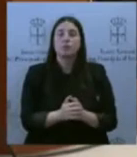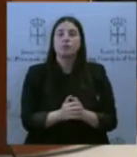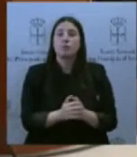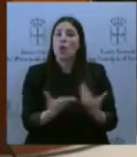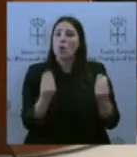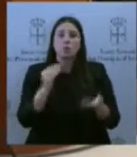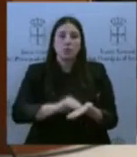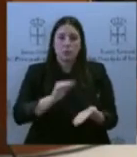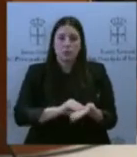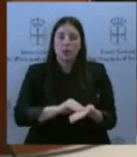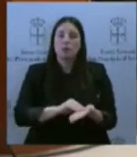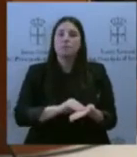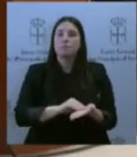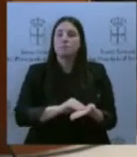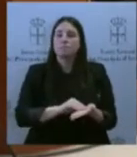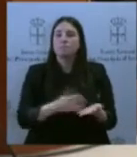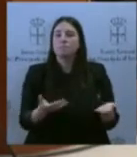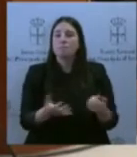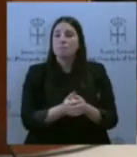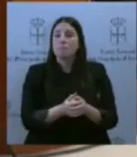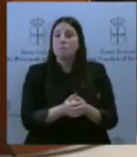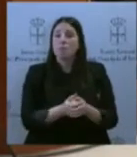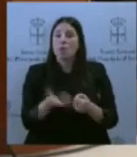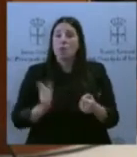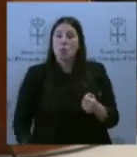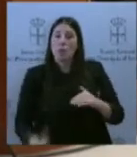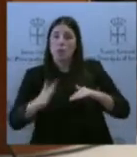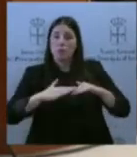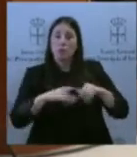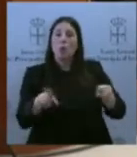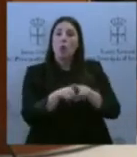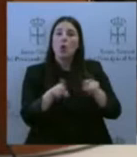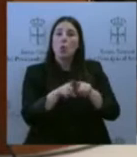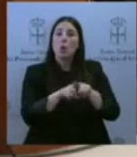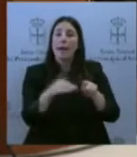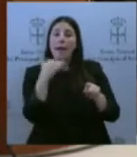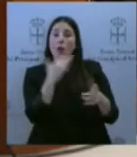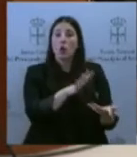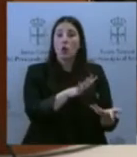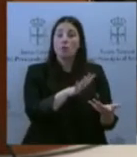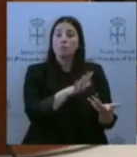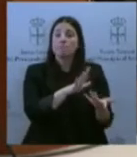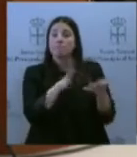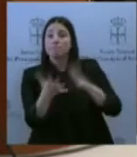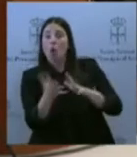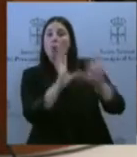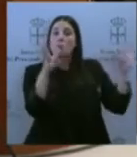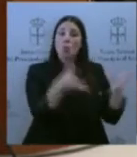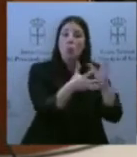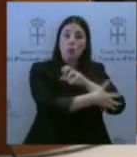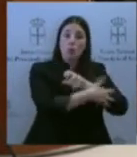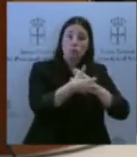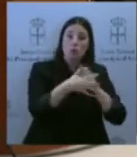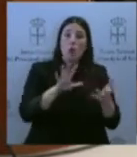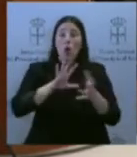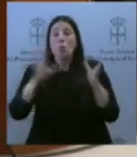concíbense las rentas mínimas como una estación de tránsito entre el mundo de la precariedad y el mundo laboral. Y